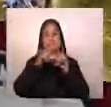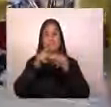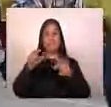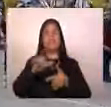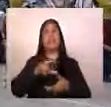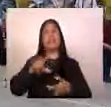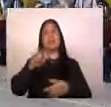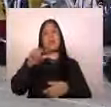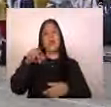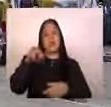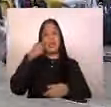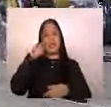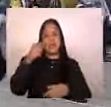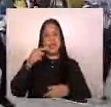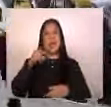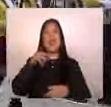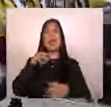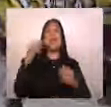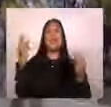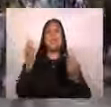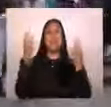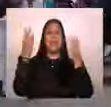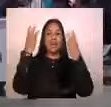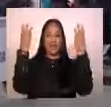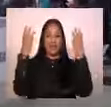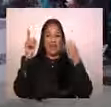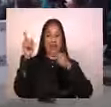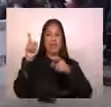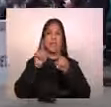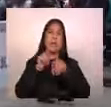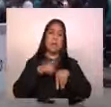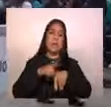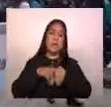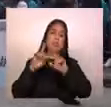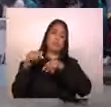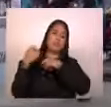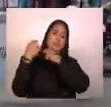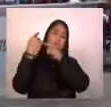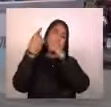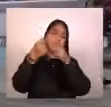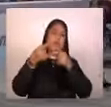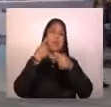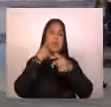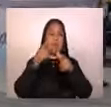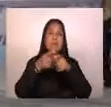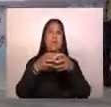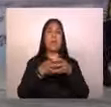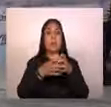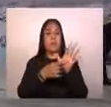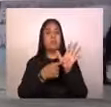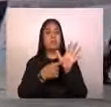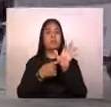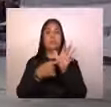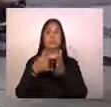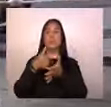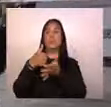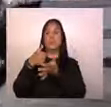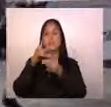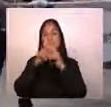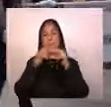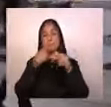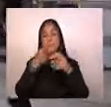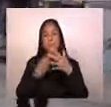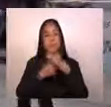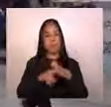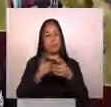en la colonia El Milagro. Con el pasar del tiempo, la banda fue adquiriendo reconocimiento e inició